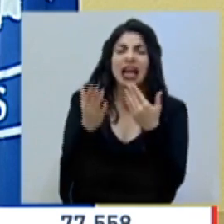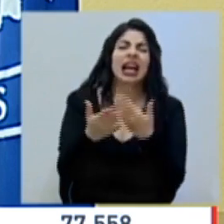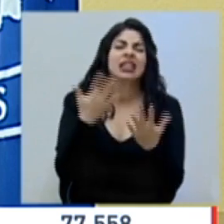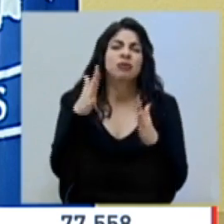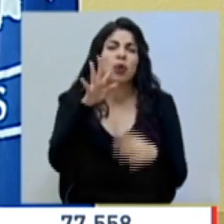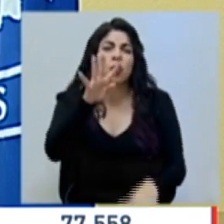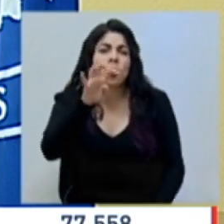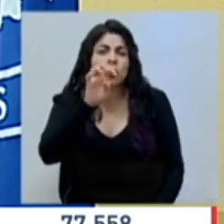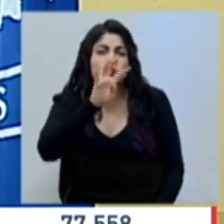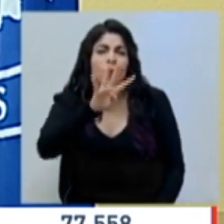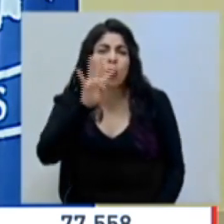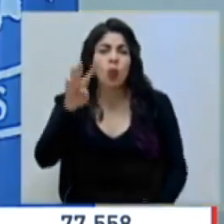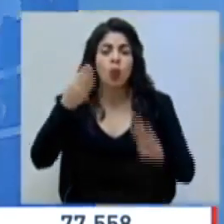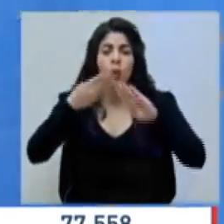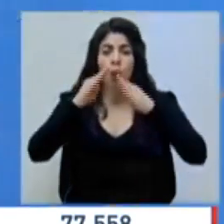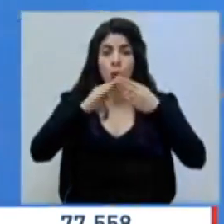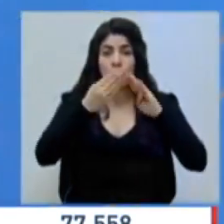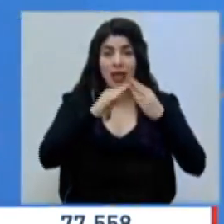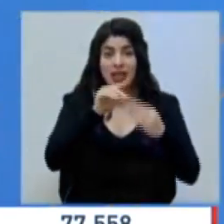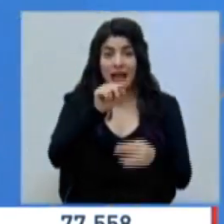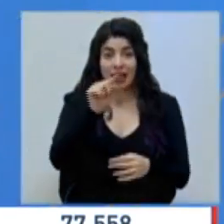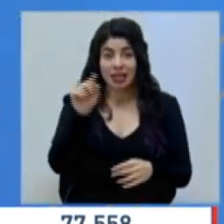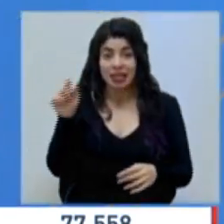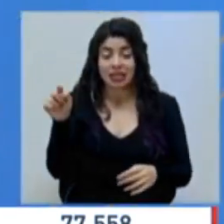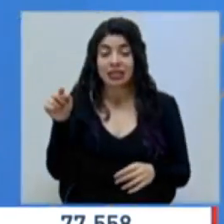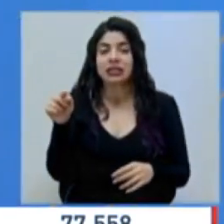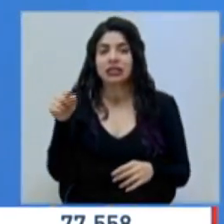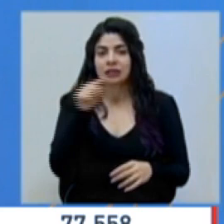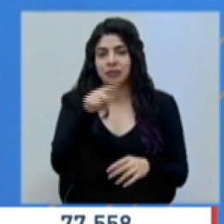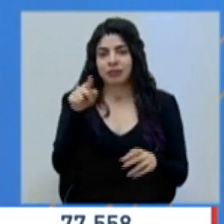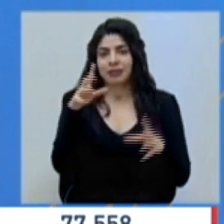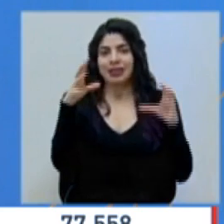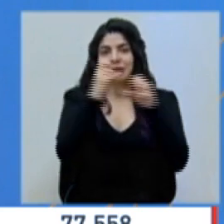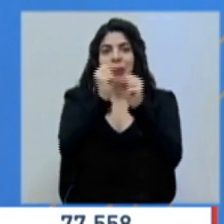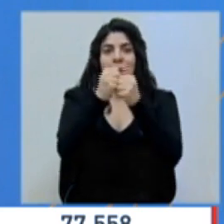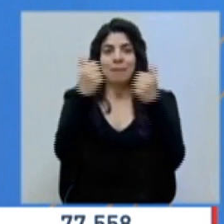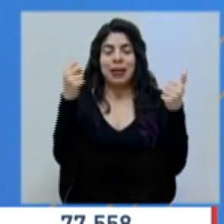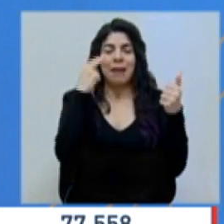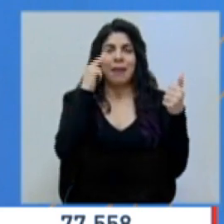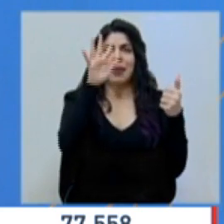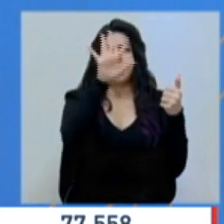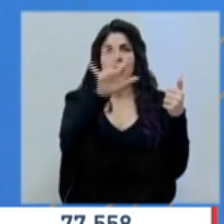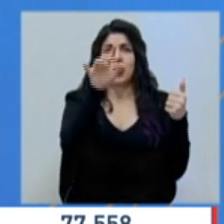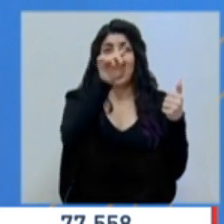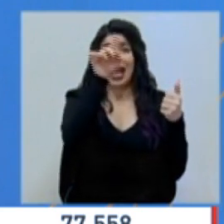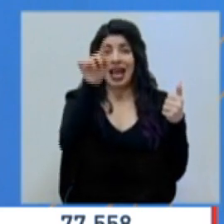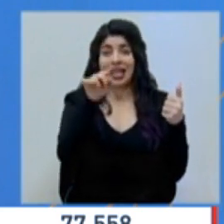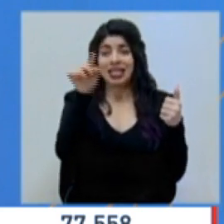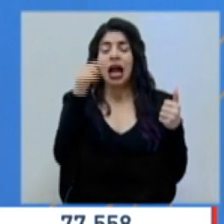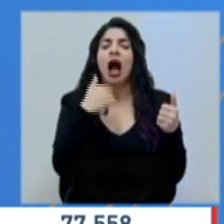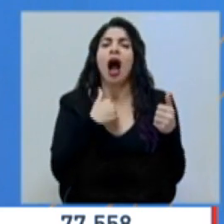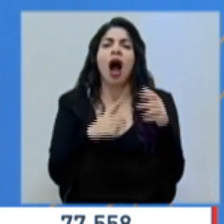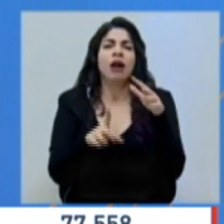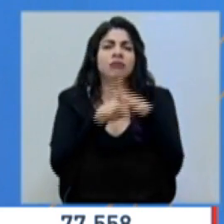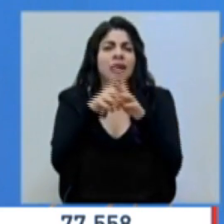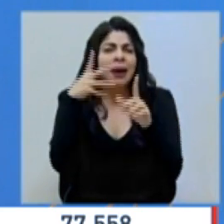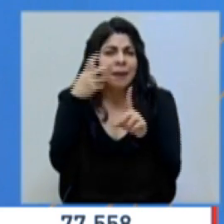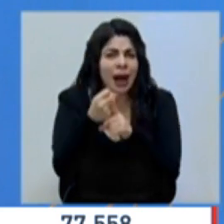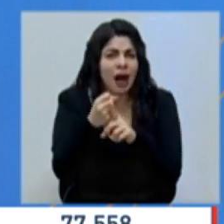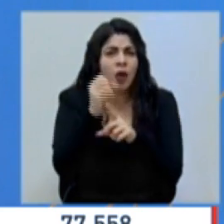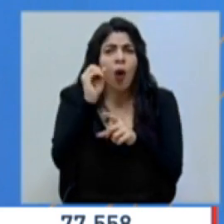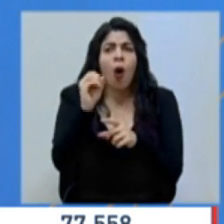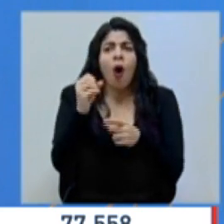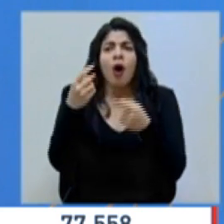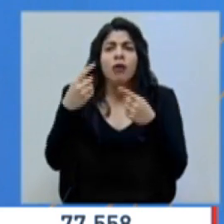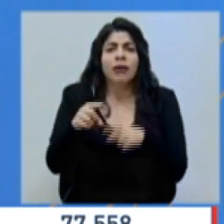444 comunidades que podemos ver resumidas en ese mapa presentaron impactos y reportes de